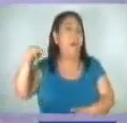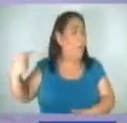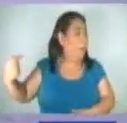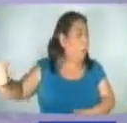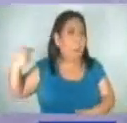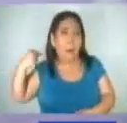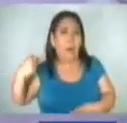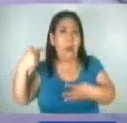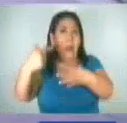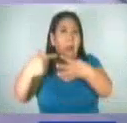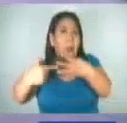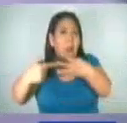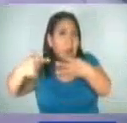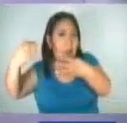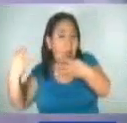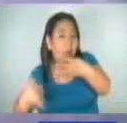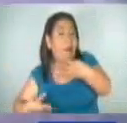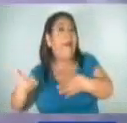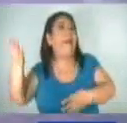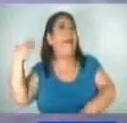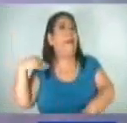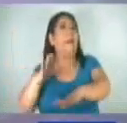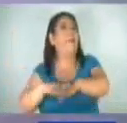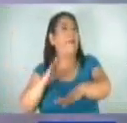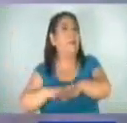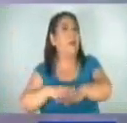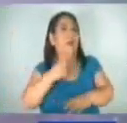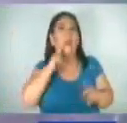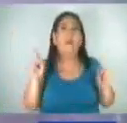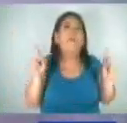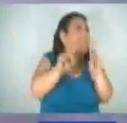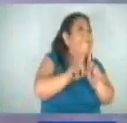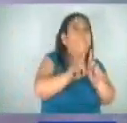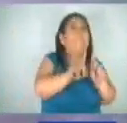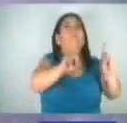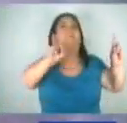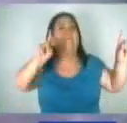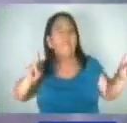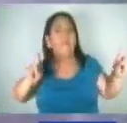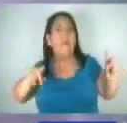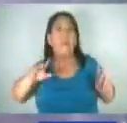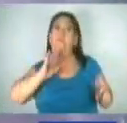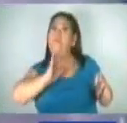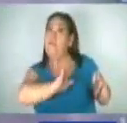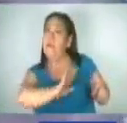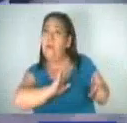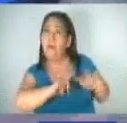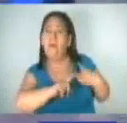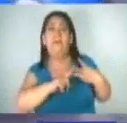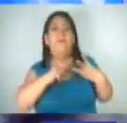en caso de medidas cautelares, amenazas y lesiones.